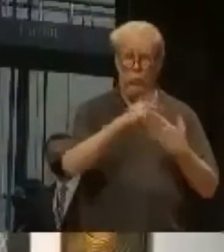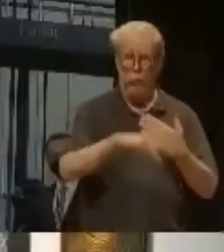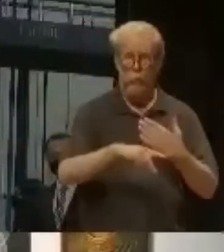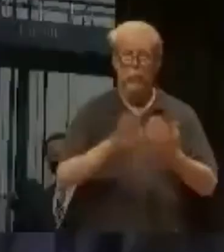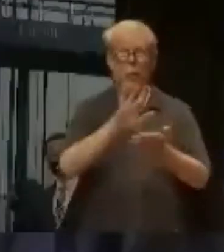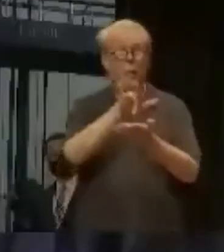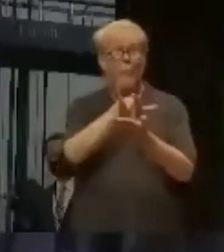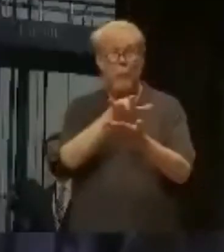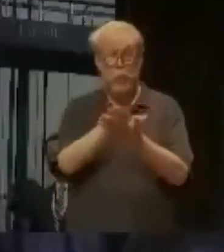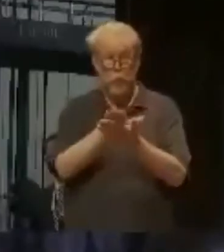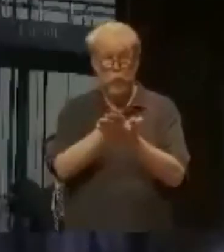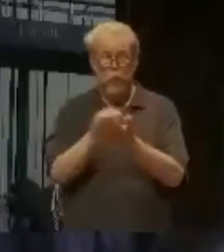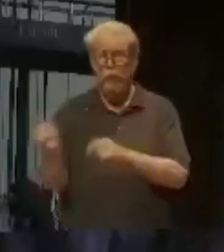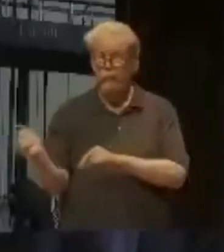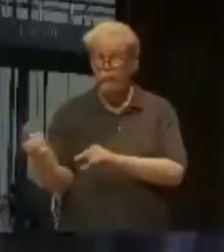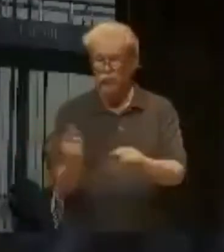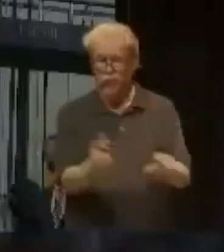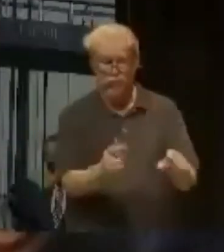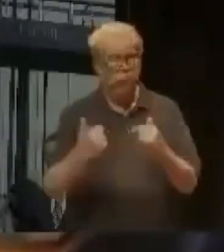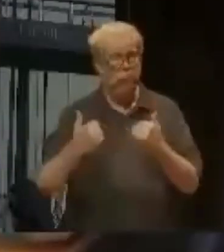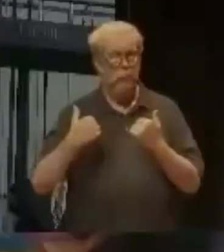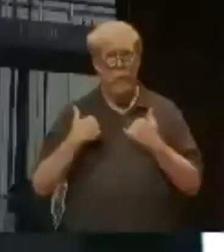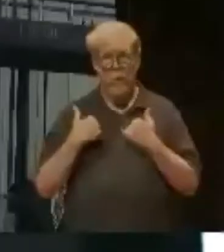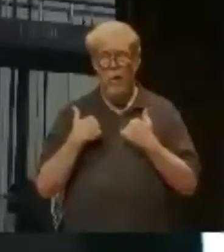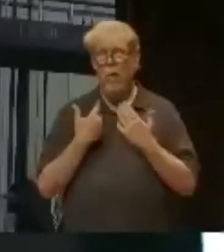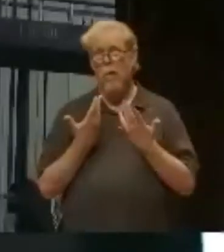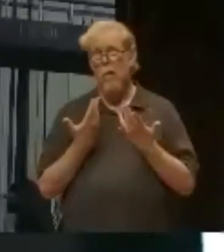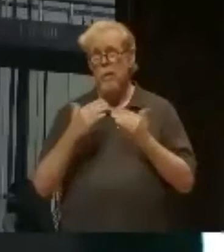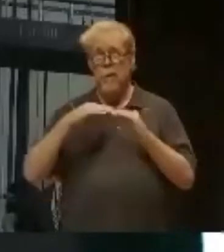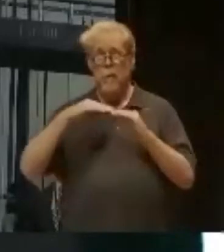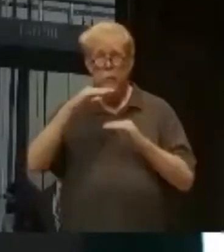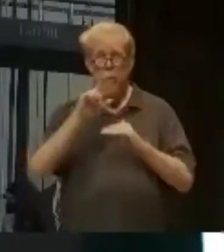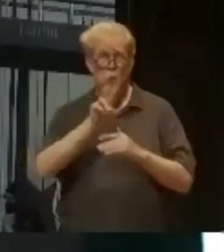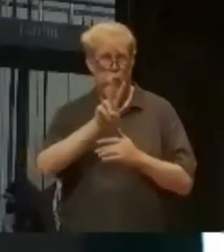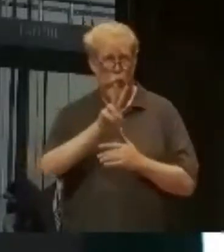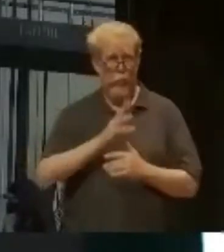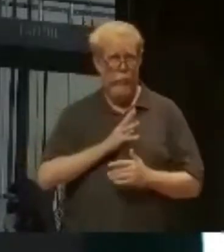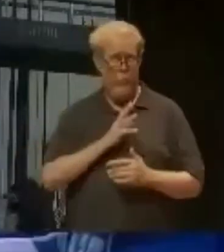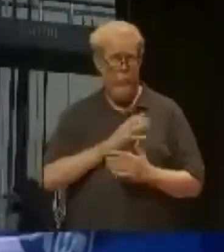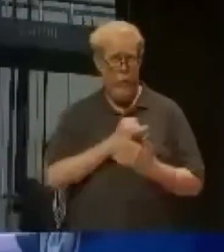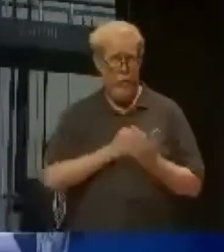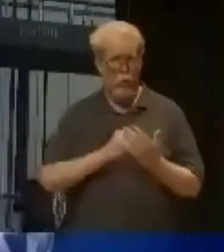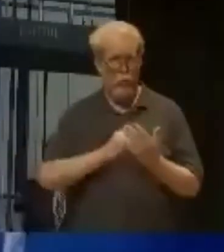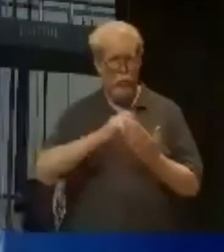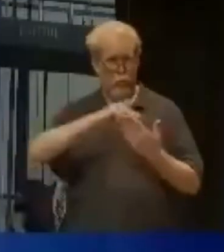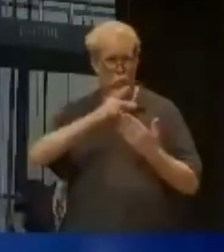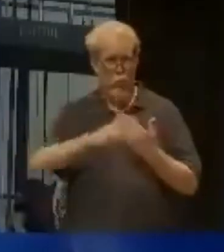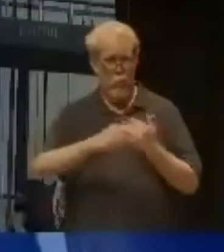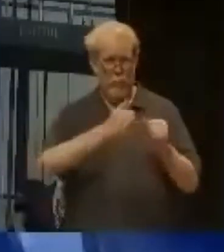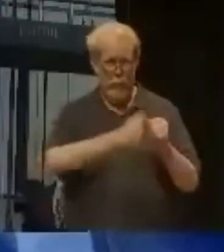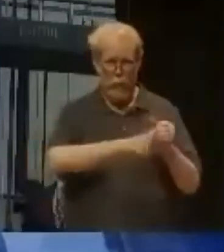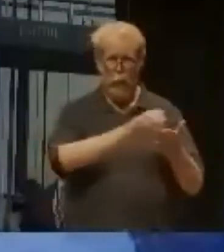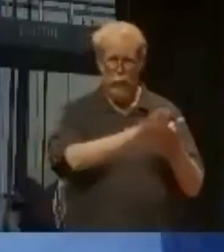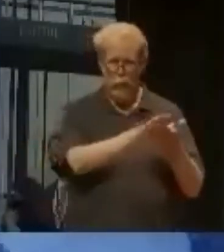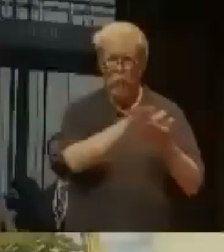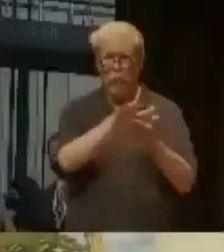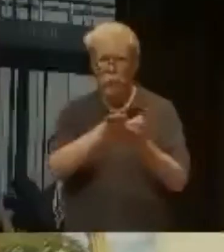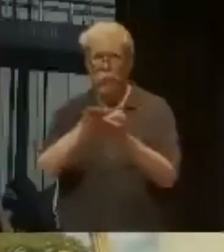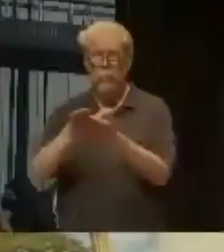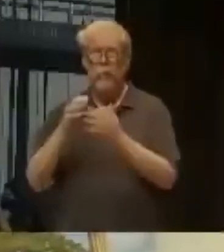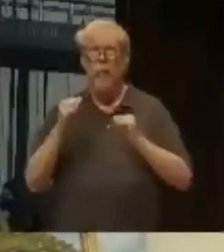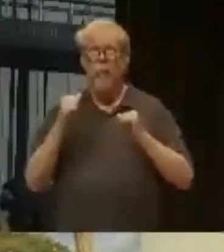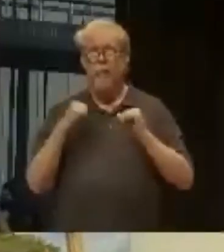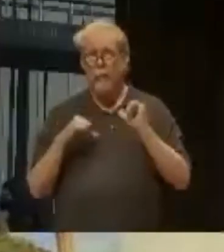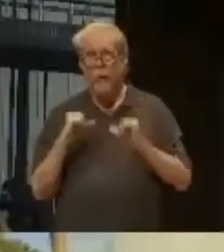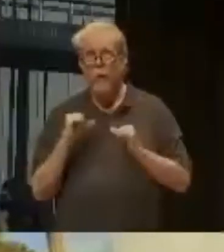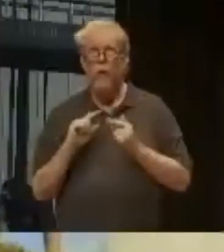música en la escuela intermedia. En el high school o bachillerato, todos tienen por lo menos 2 programas de artes finas en el campus.